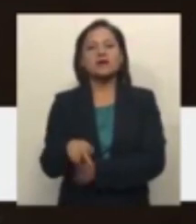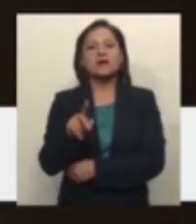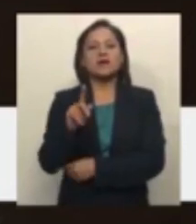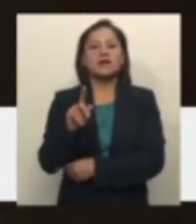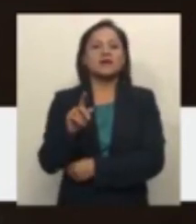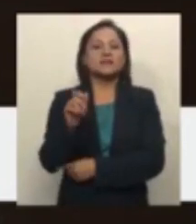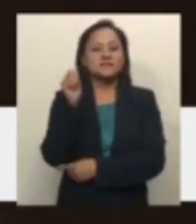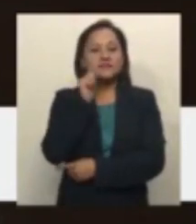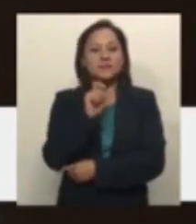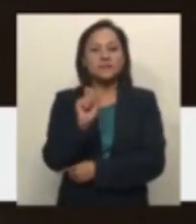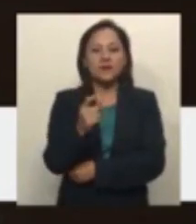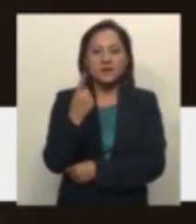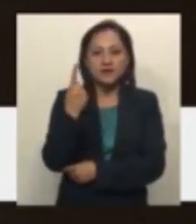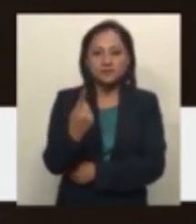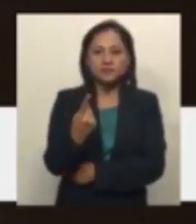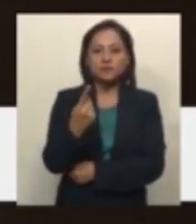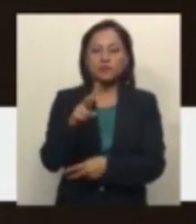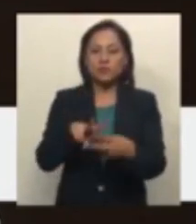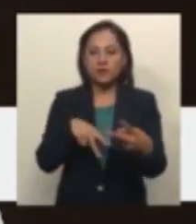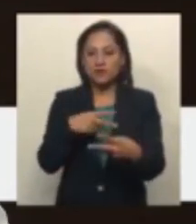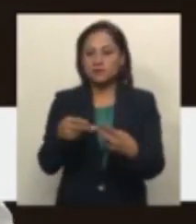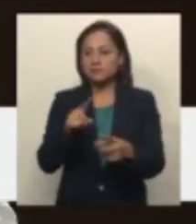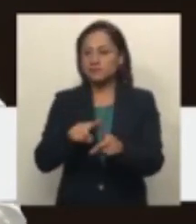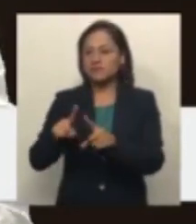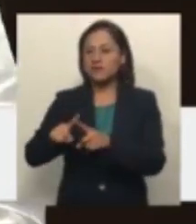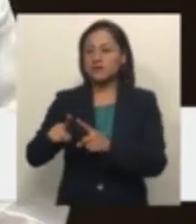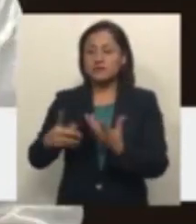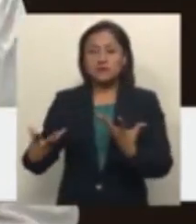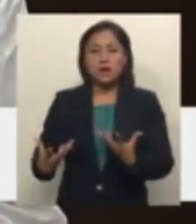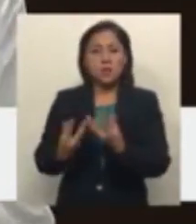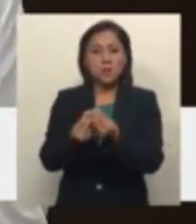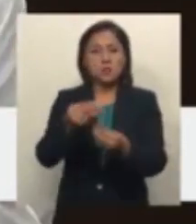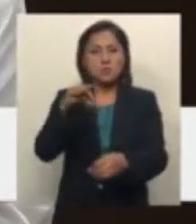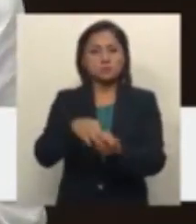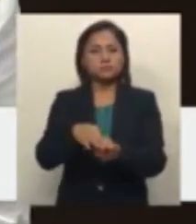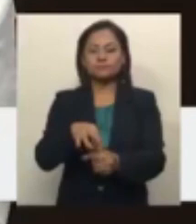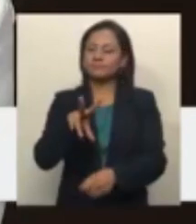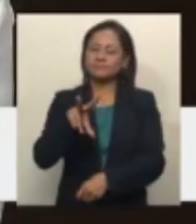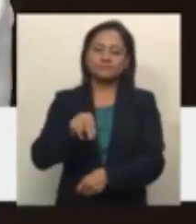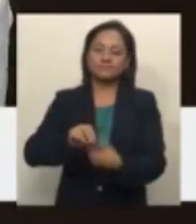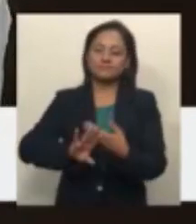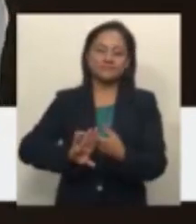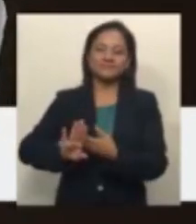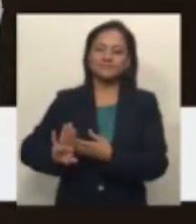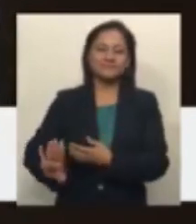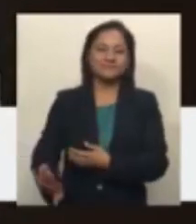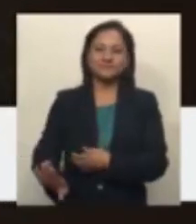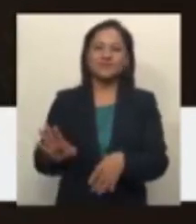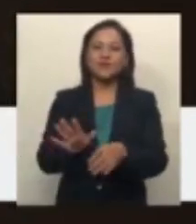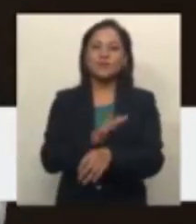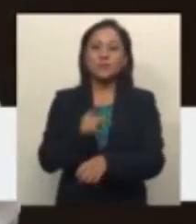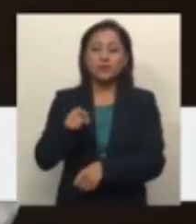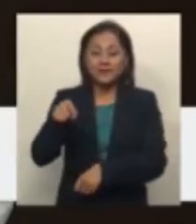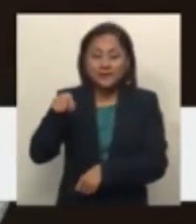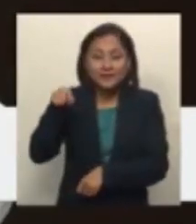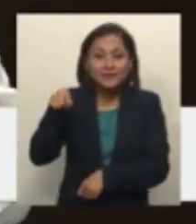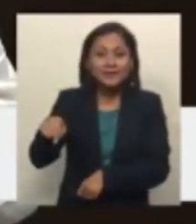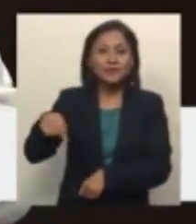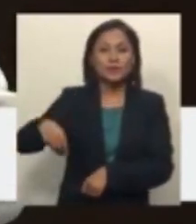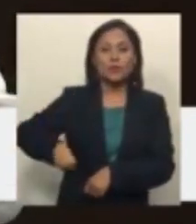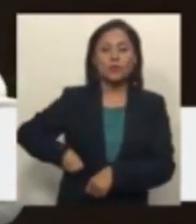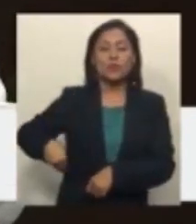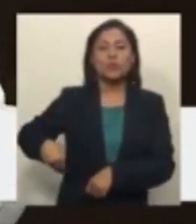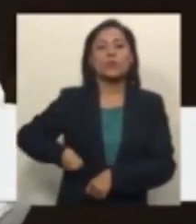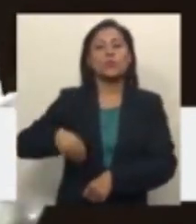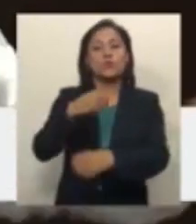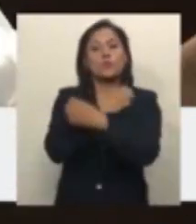nos acompañen en esta votación, porque ellos sumieron al sistema educativo